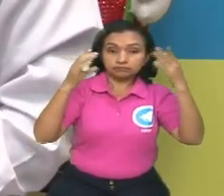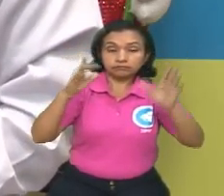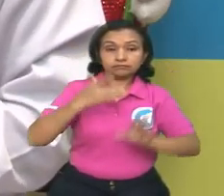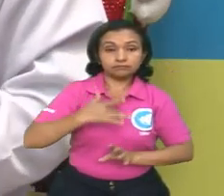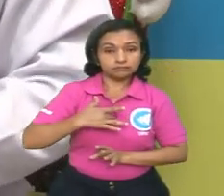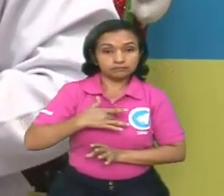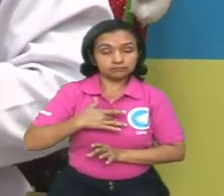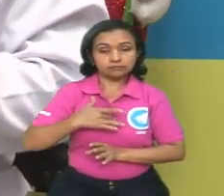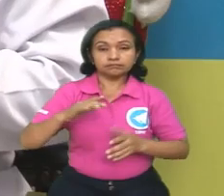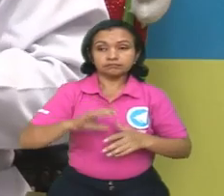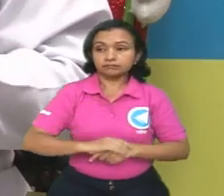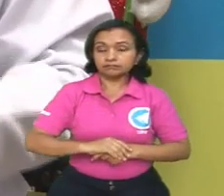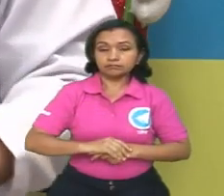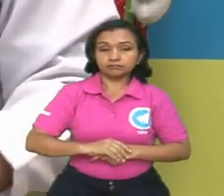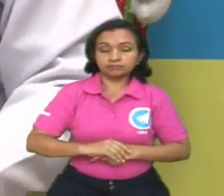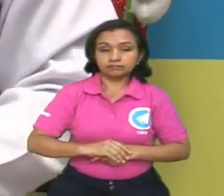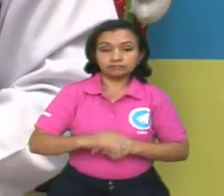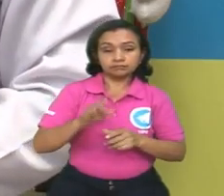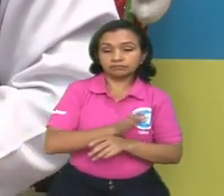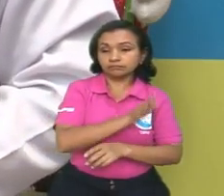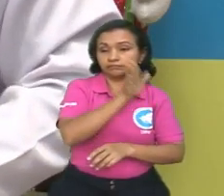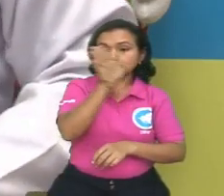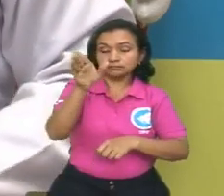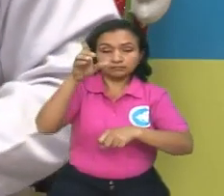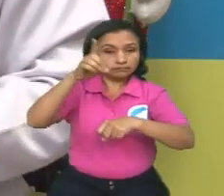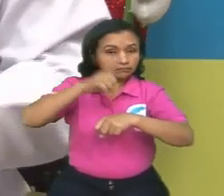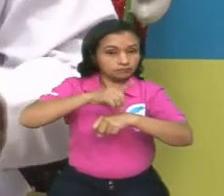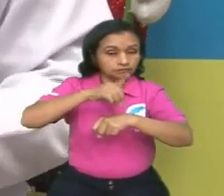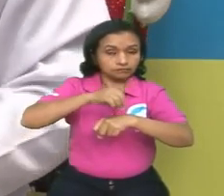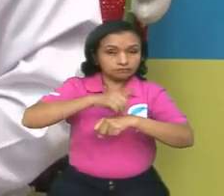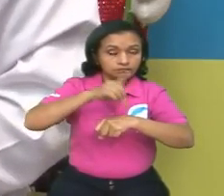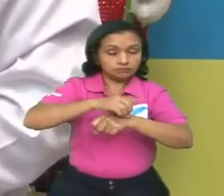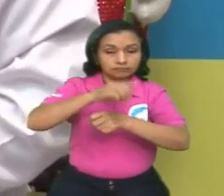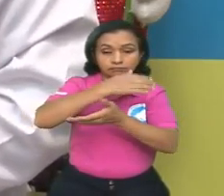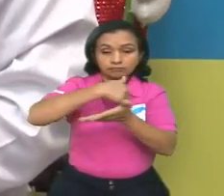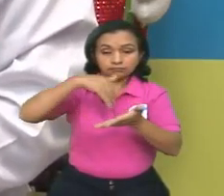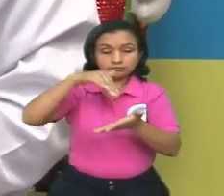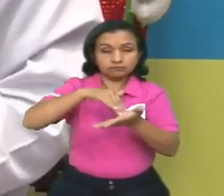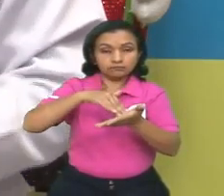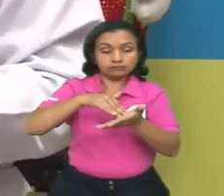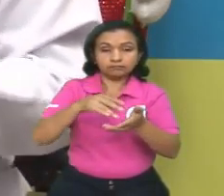necesitar? Voy al médico, en todo puesto de salud, hay un